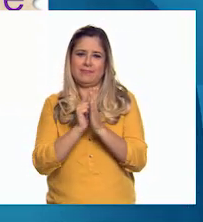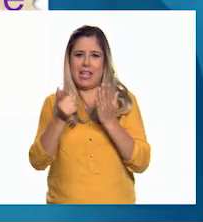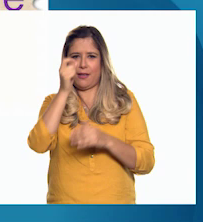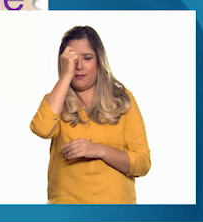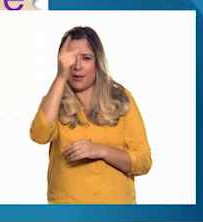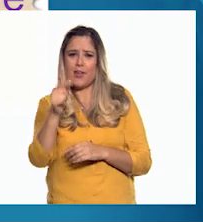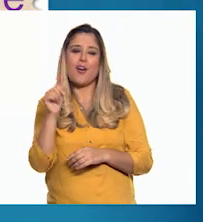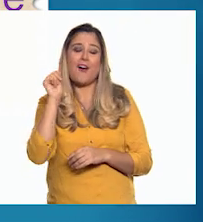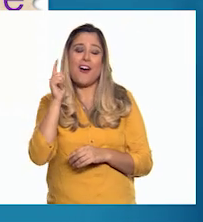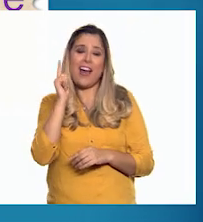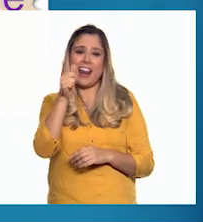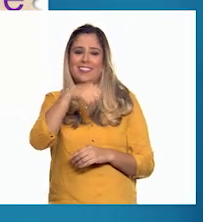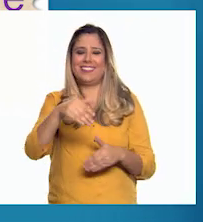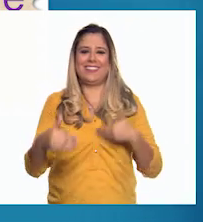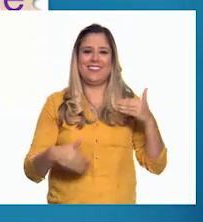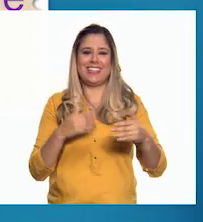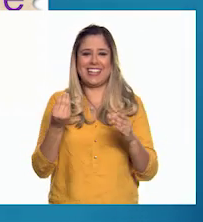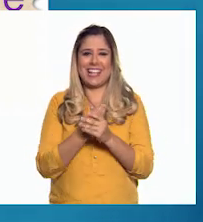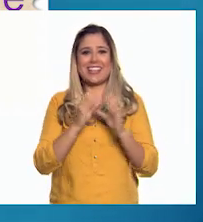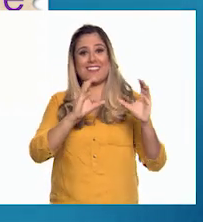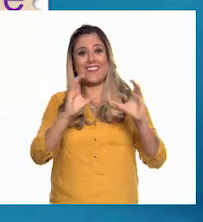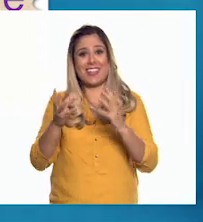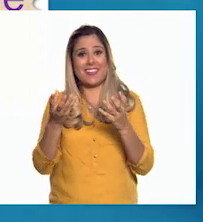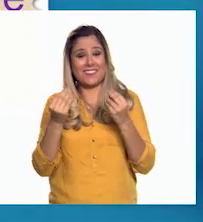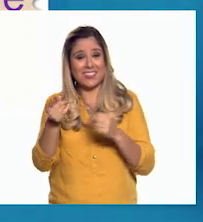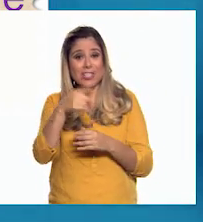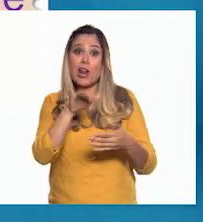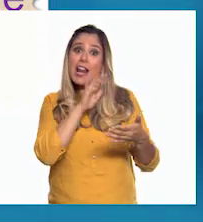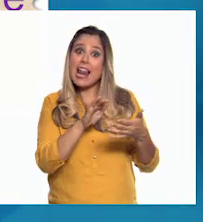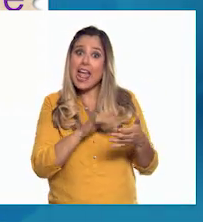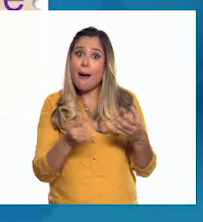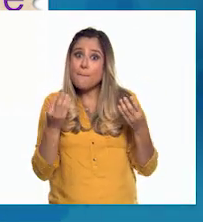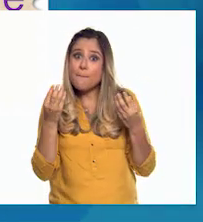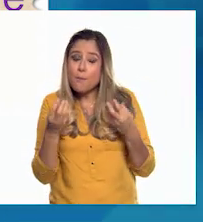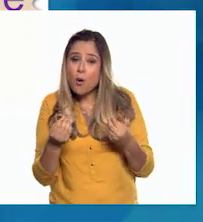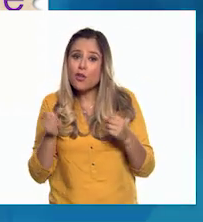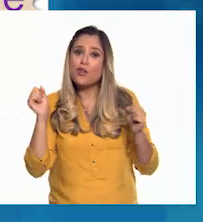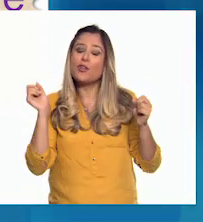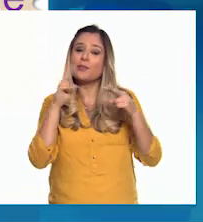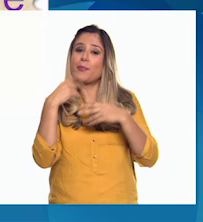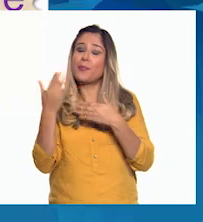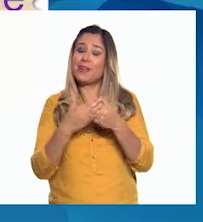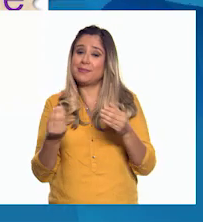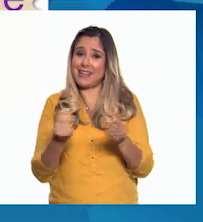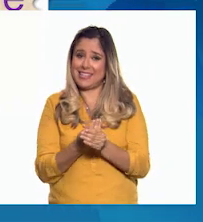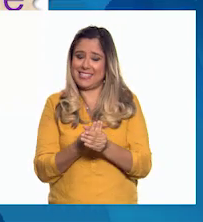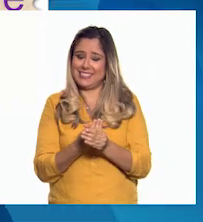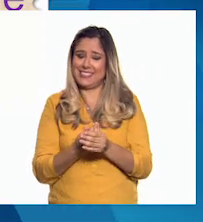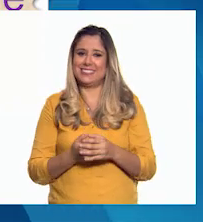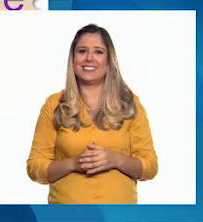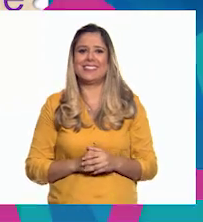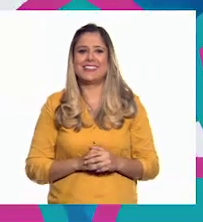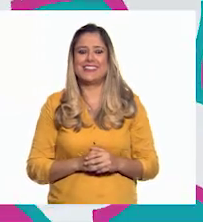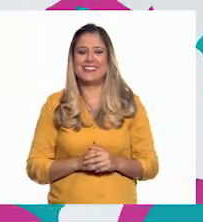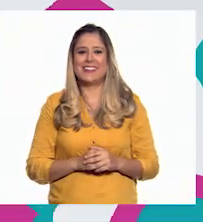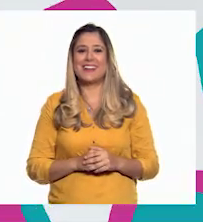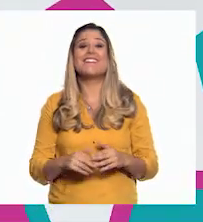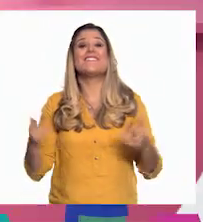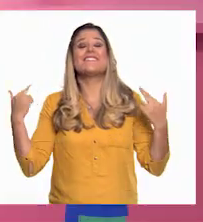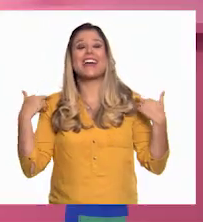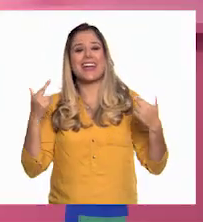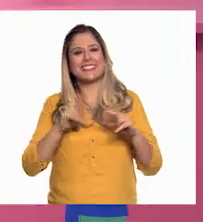hayan divertido en esta clase. Cuídense mucho, lean mucho y nos vemos la próxima clase. Maestra